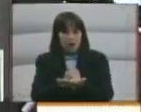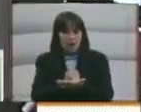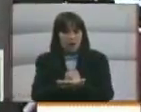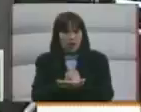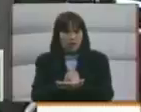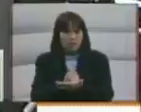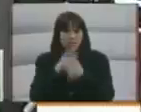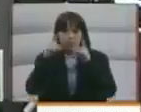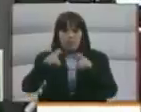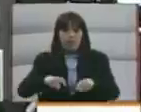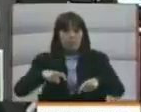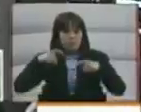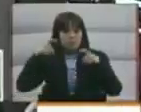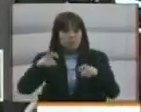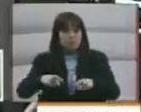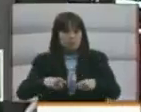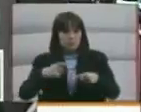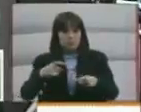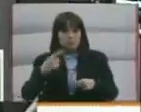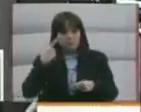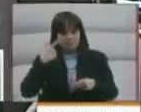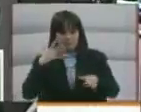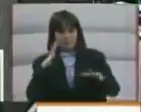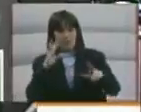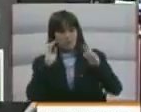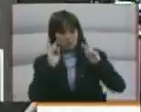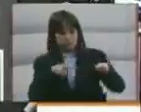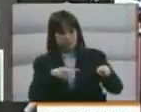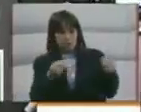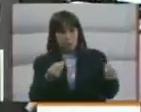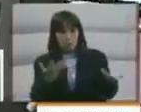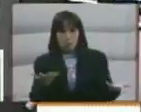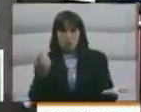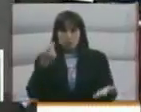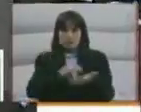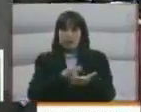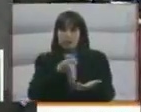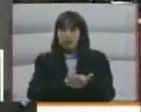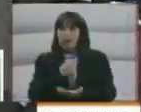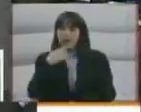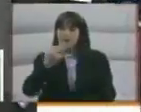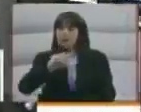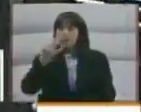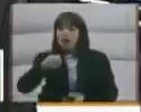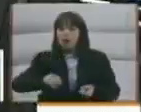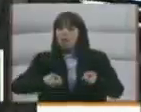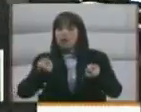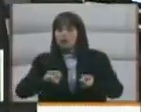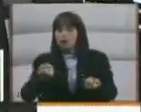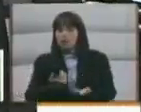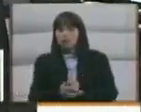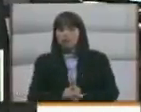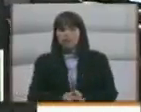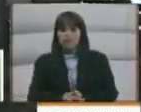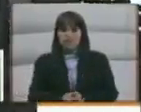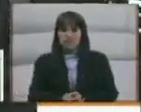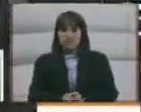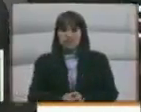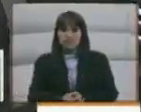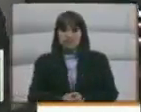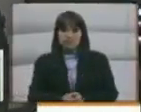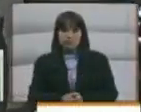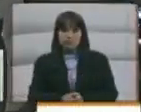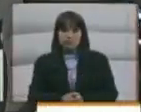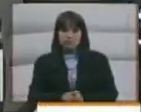de Aragua, que no se parece en nada a lo que se paga en los mercados capitalinos. Es decir, que el